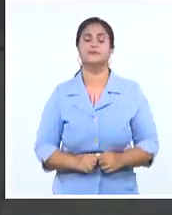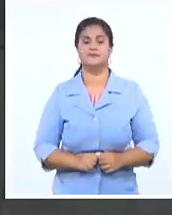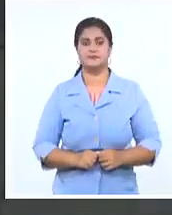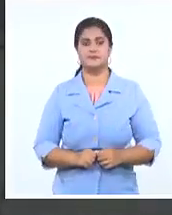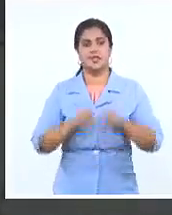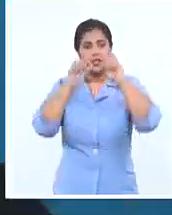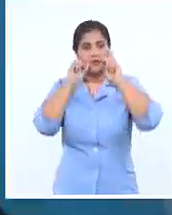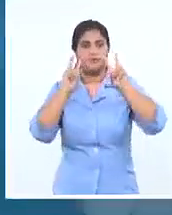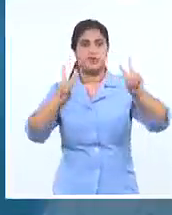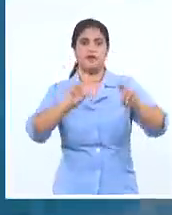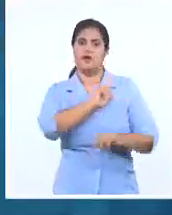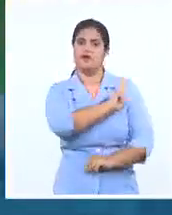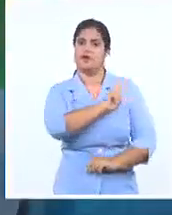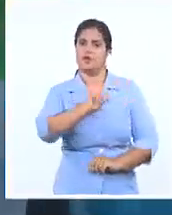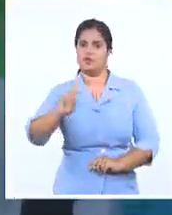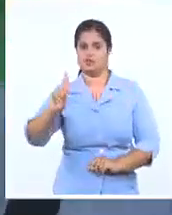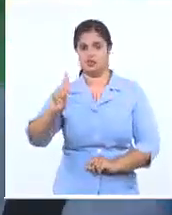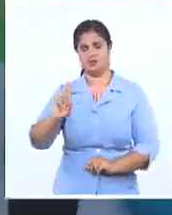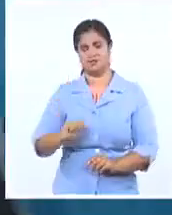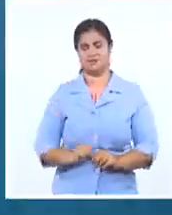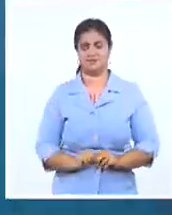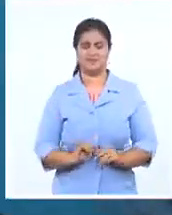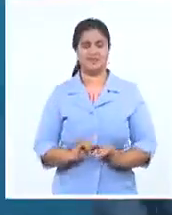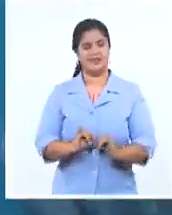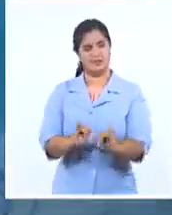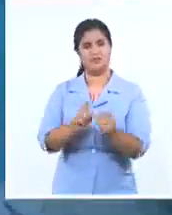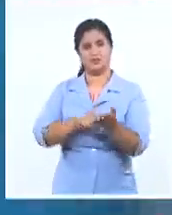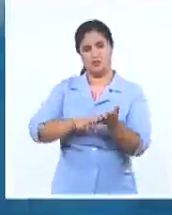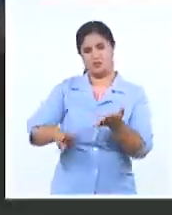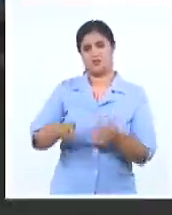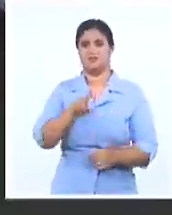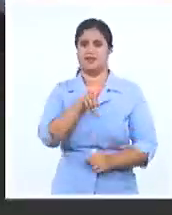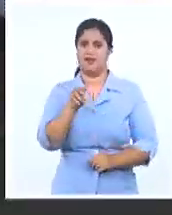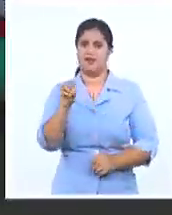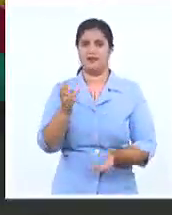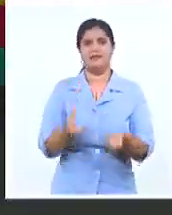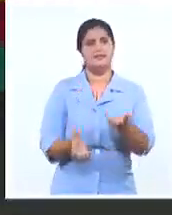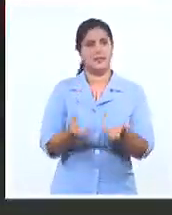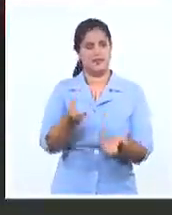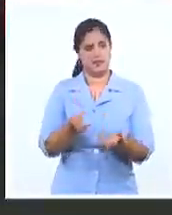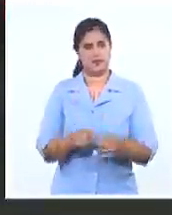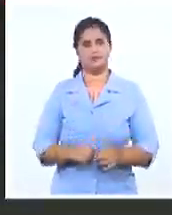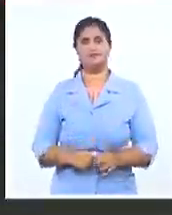su revolución. Desde Cienfuegos, Boris García Cuartero, Sistema Informativo de la Televisión Cubana.